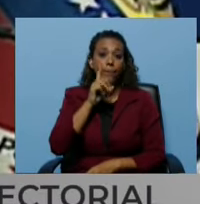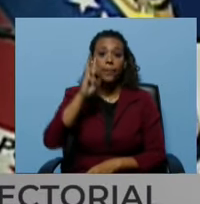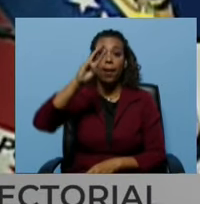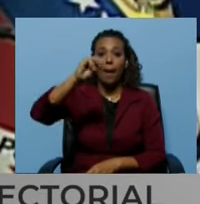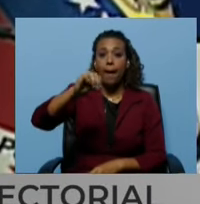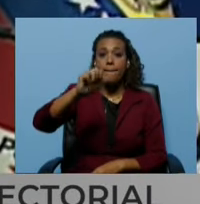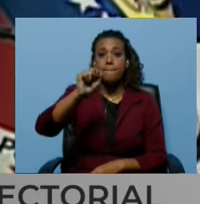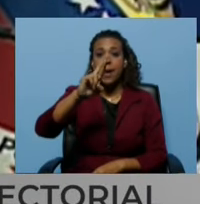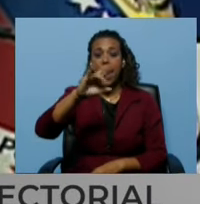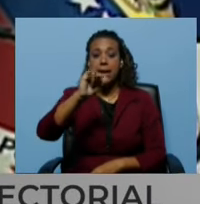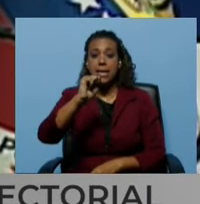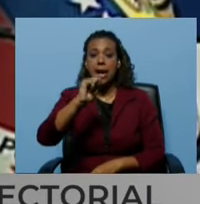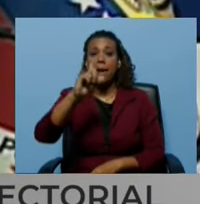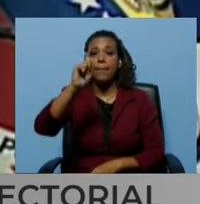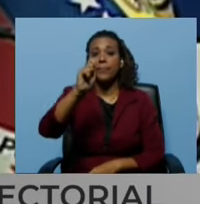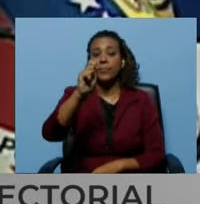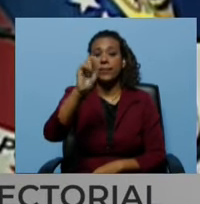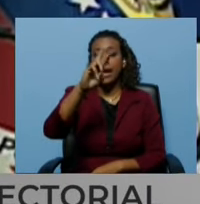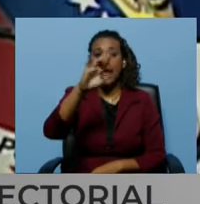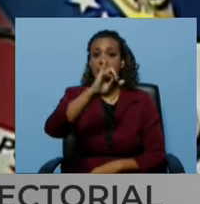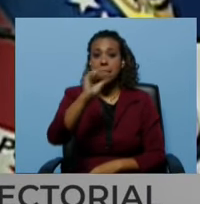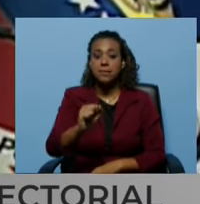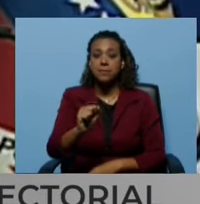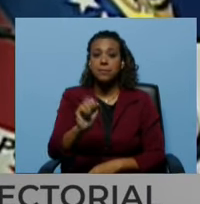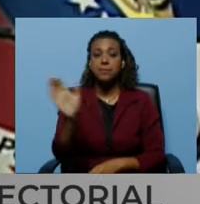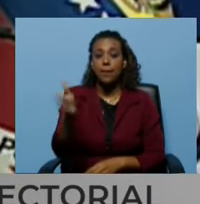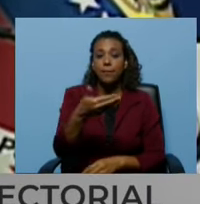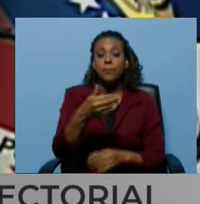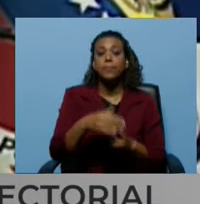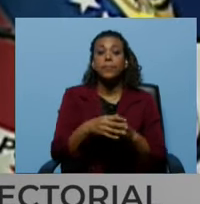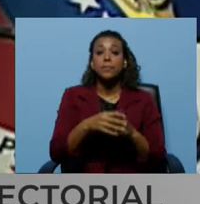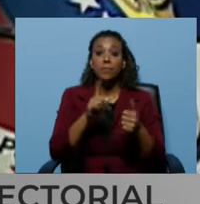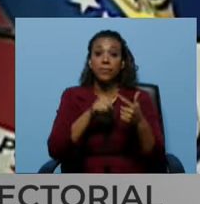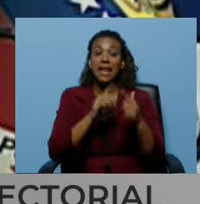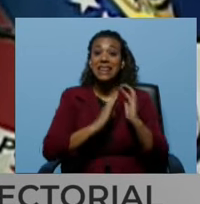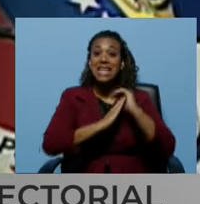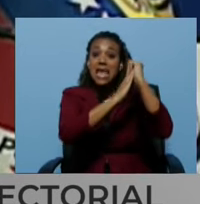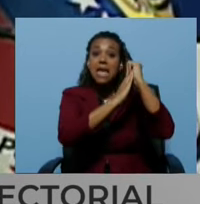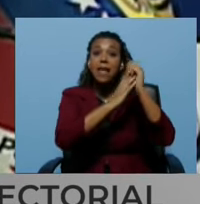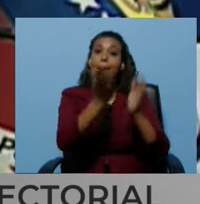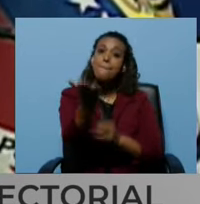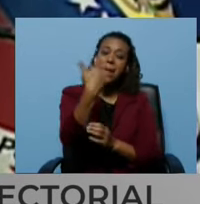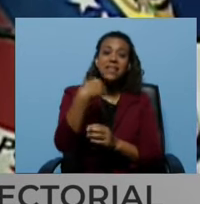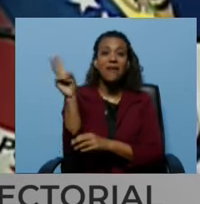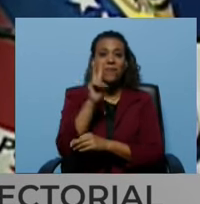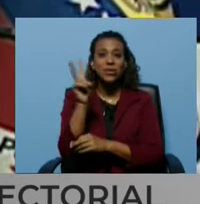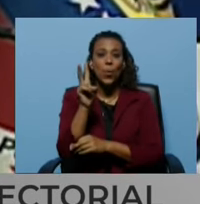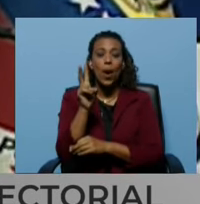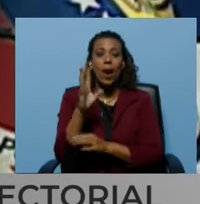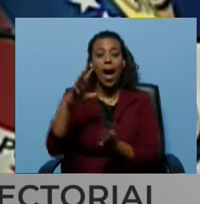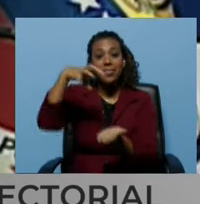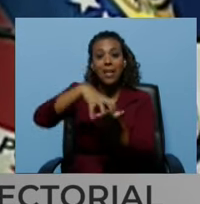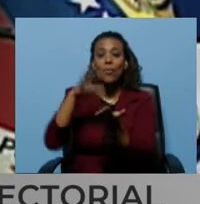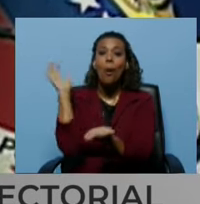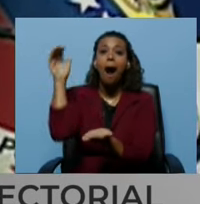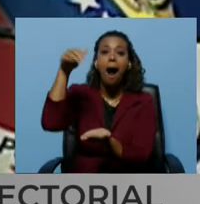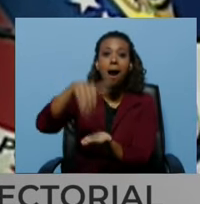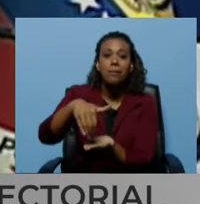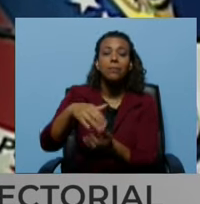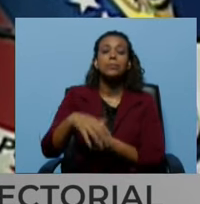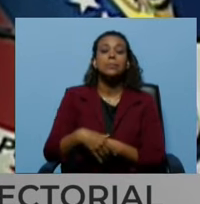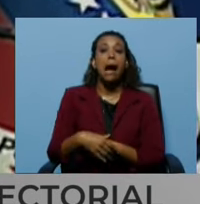María Teresa Clavijo, de Aragua, dirigente de 20 Venezuela en el estado Aragua,